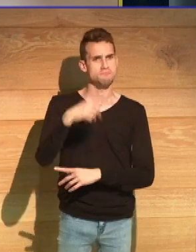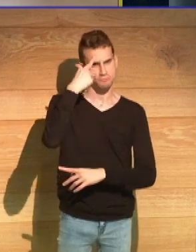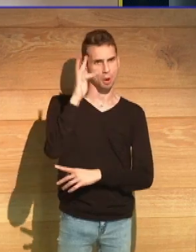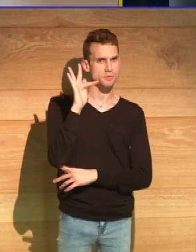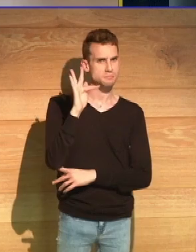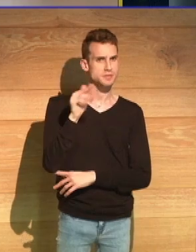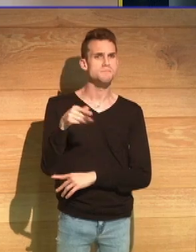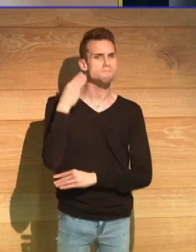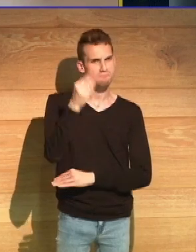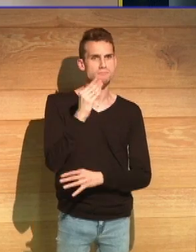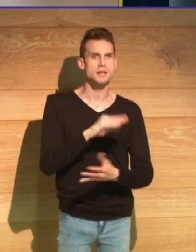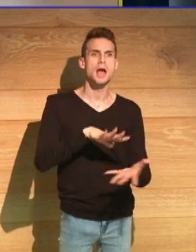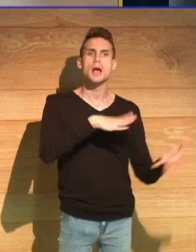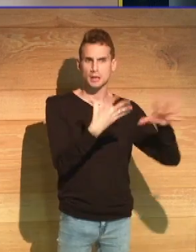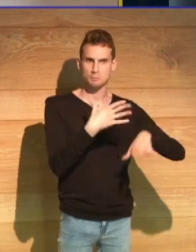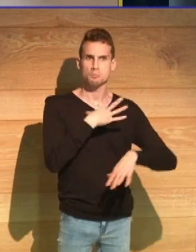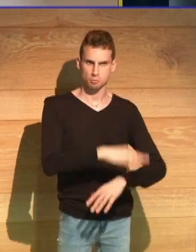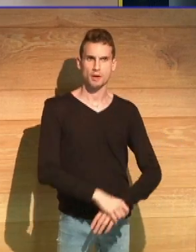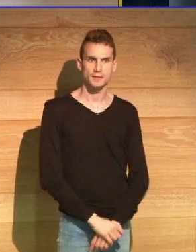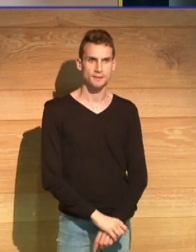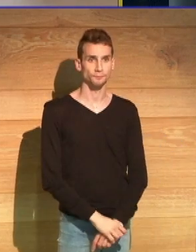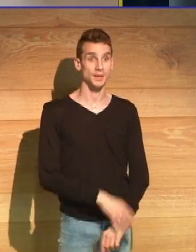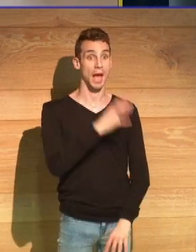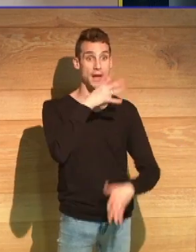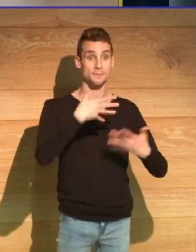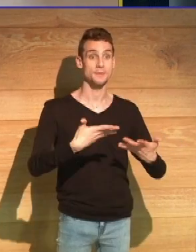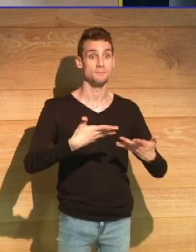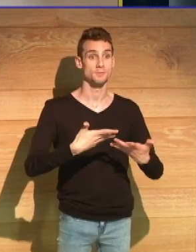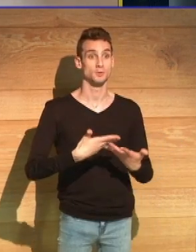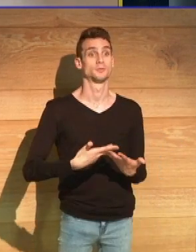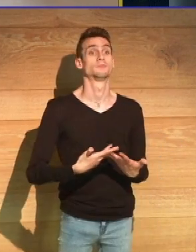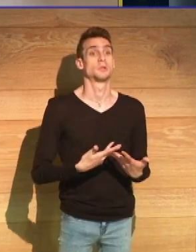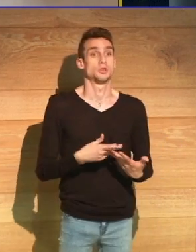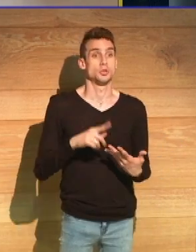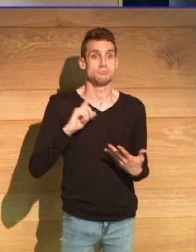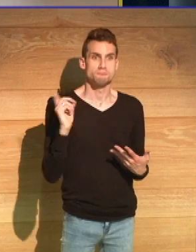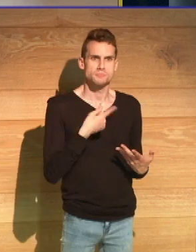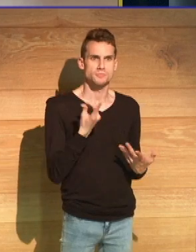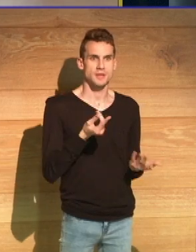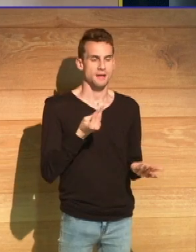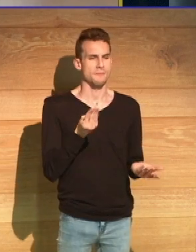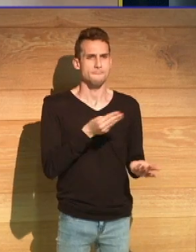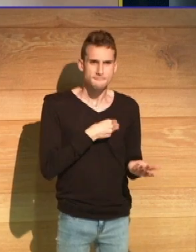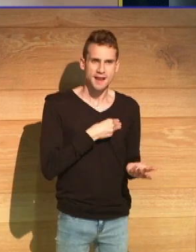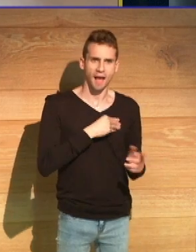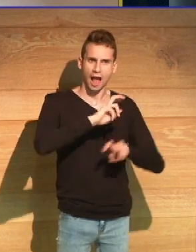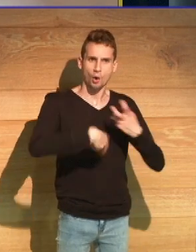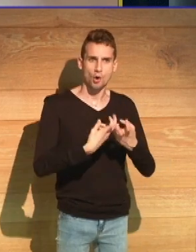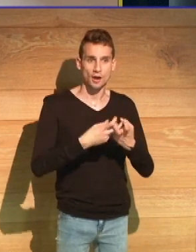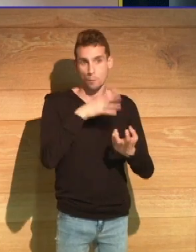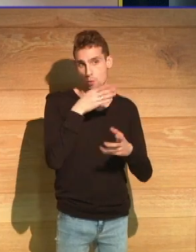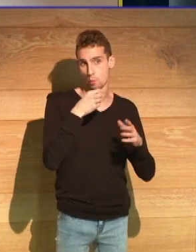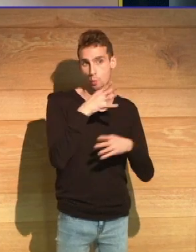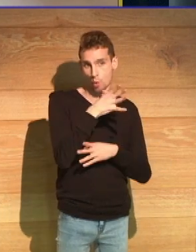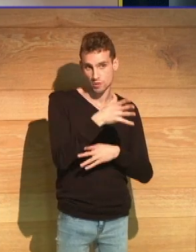en la posibilidad del cambio. Y ahora mismo tenemos tal sentido de duelo ecológico de alguna manera, o sea, por razones